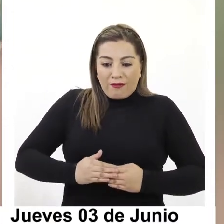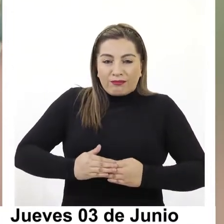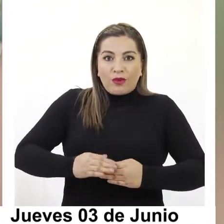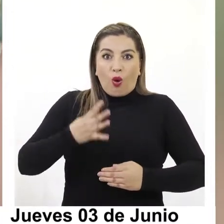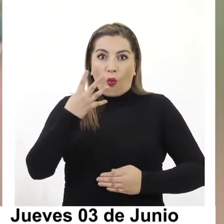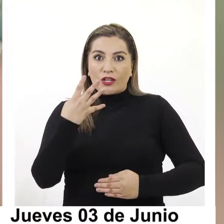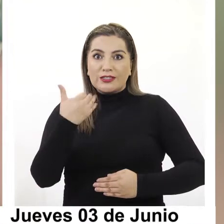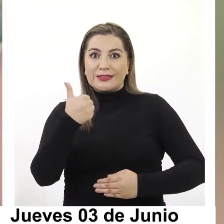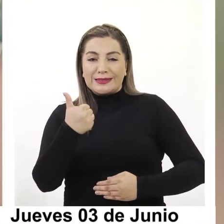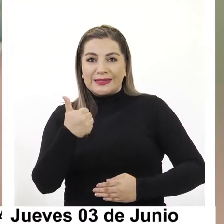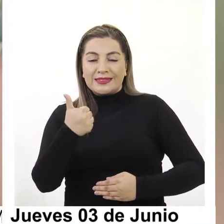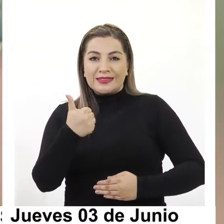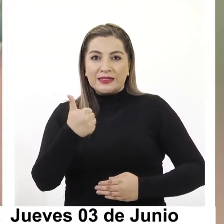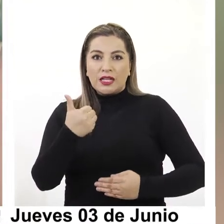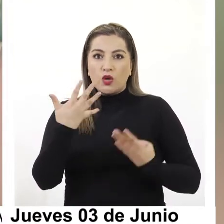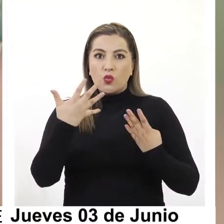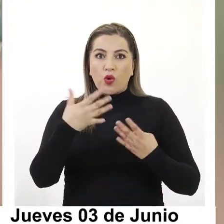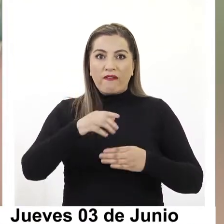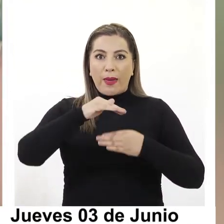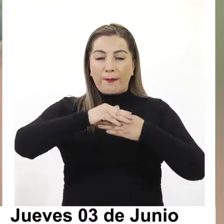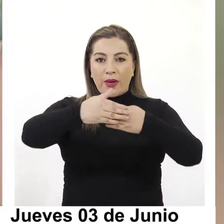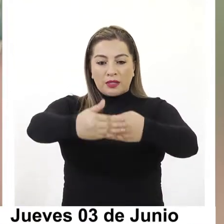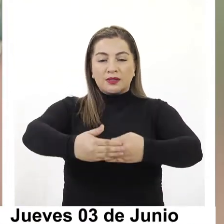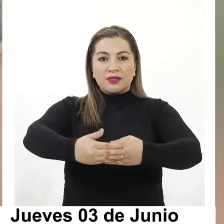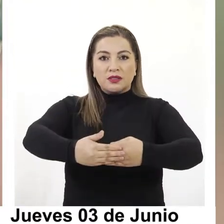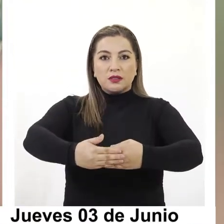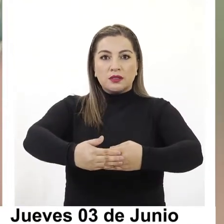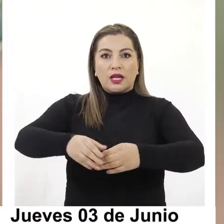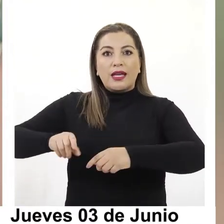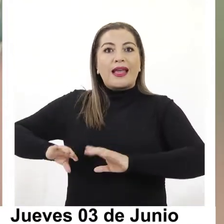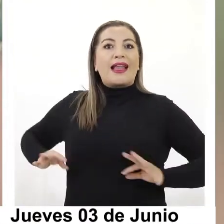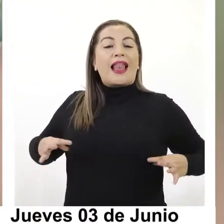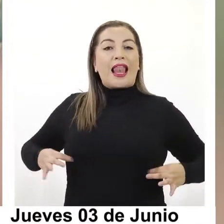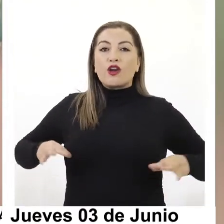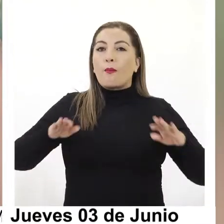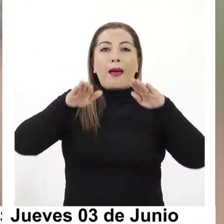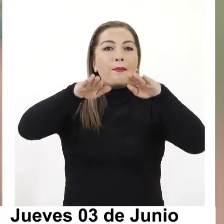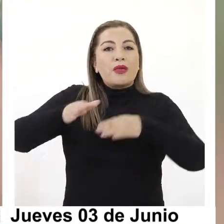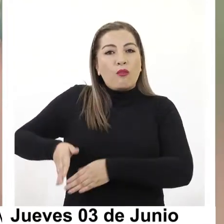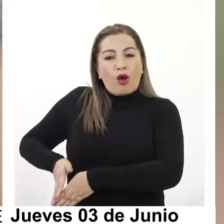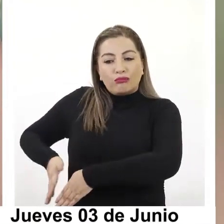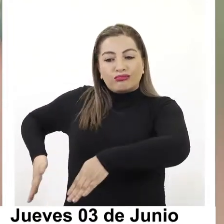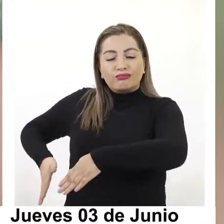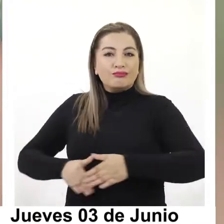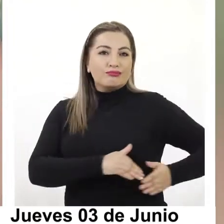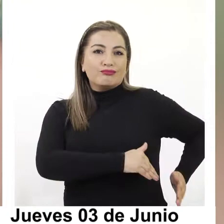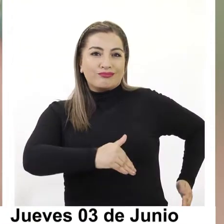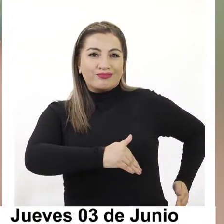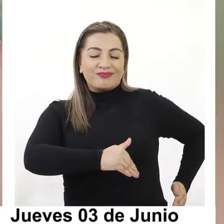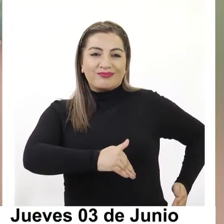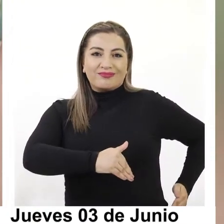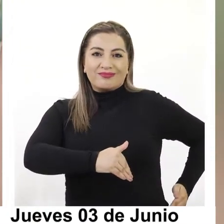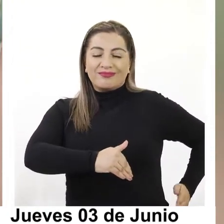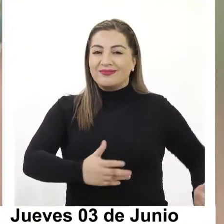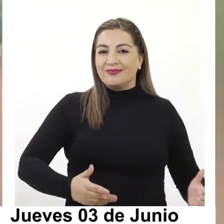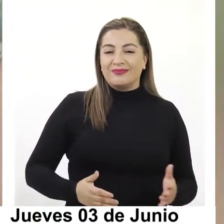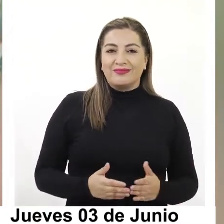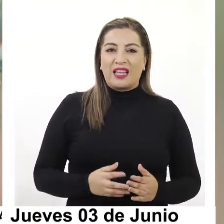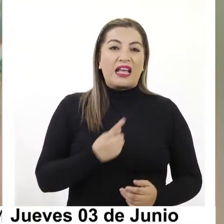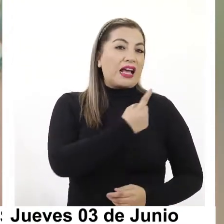barriga, cuarto, quinto, sexto, noveno mes, y esa prenda se va a ir adoptando acá al crecimiento de